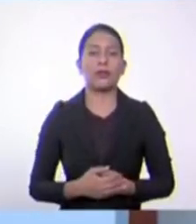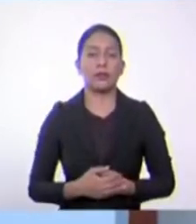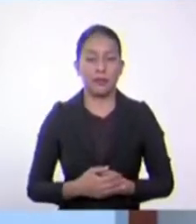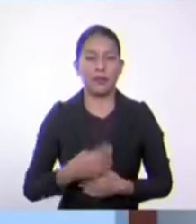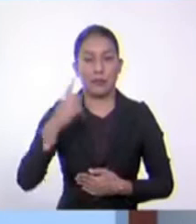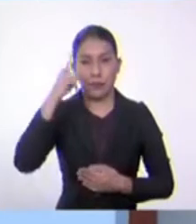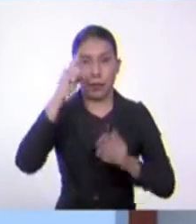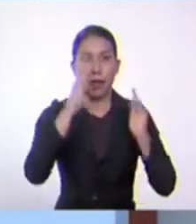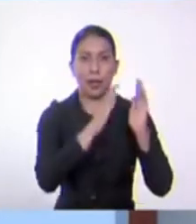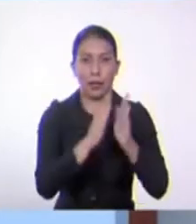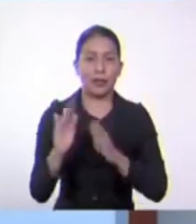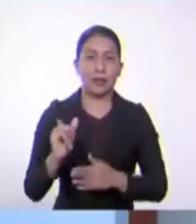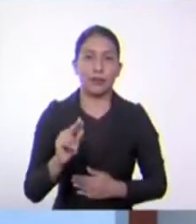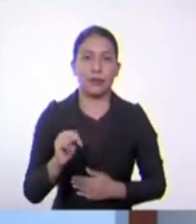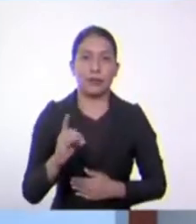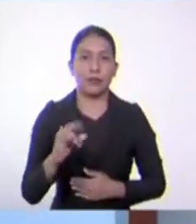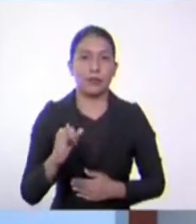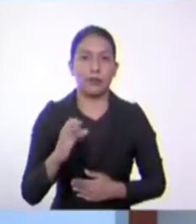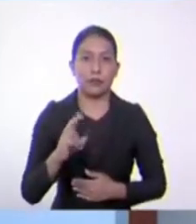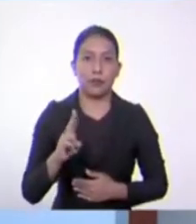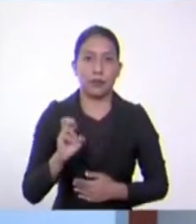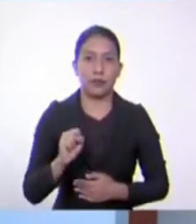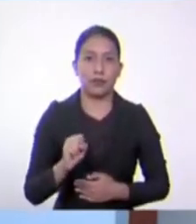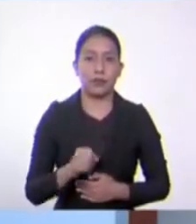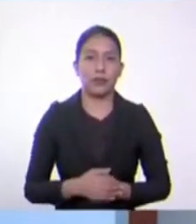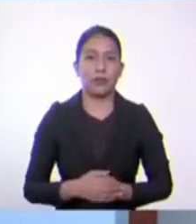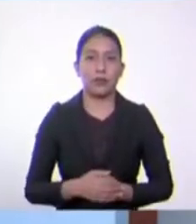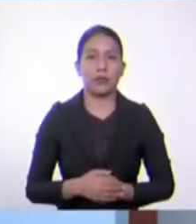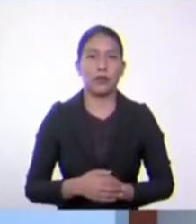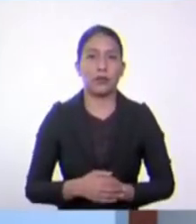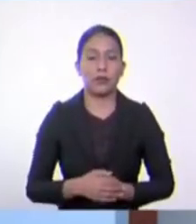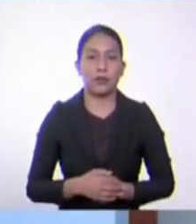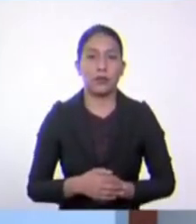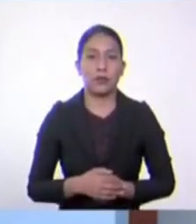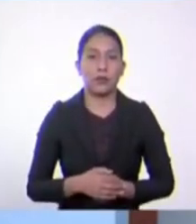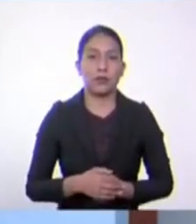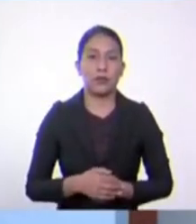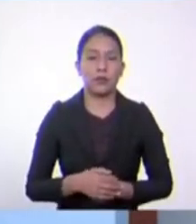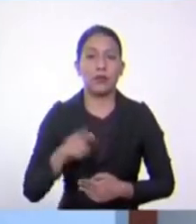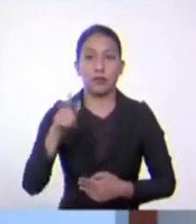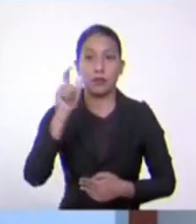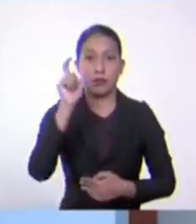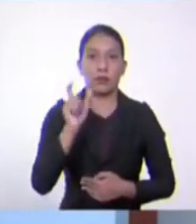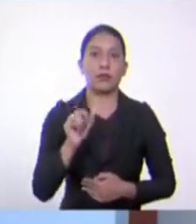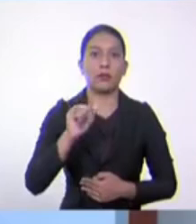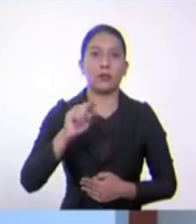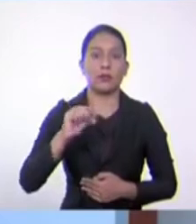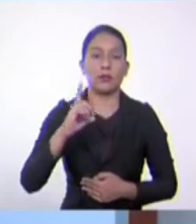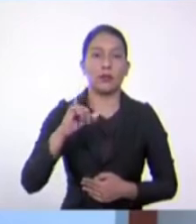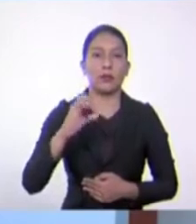lógica, Indicus, que viene de la India. Colocamos entonces aquí la palabra Indicus.